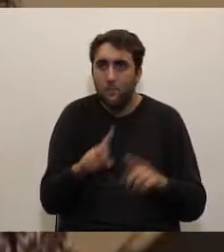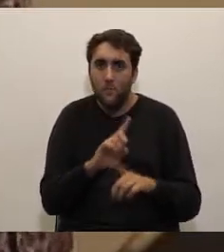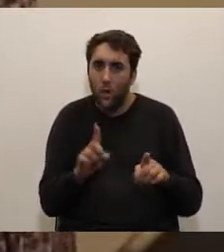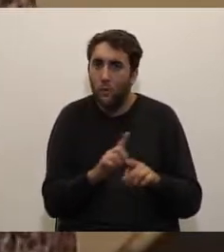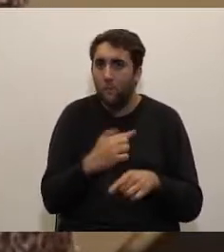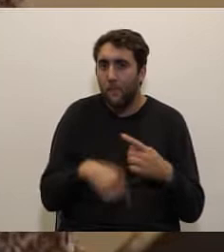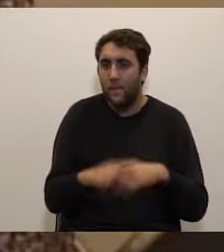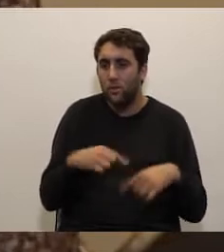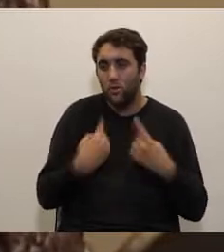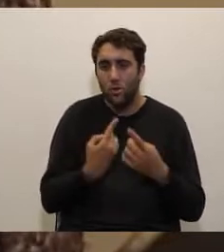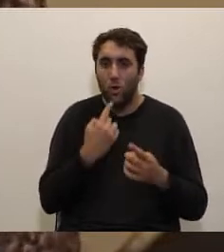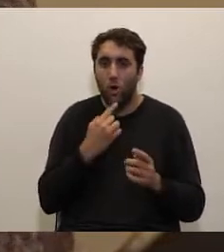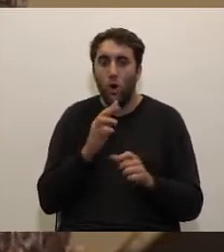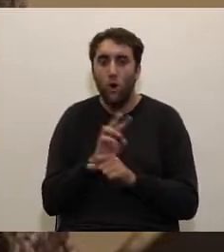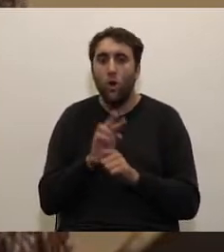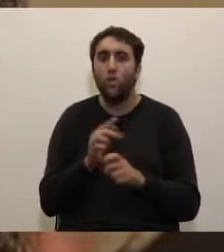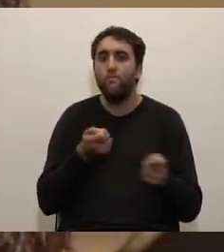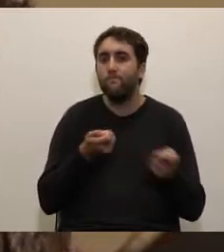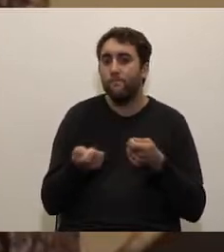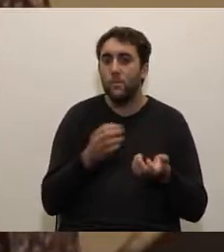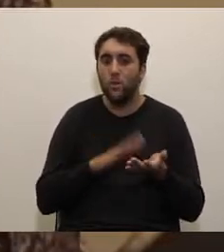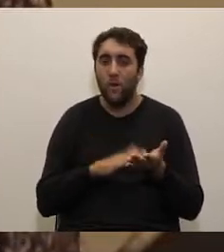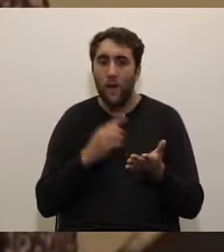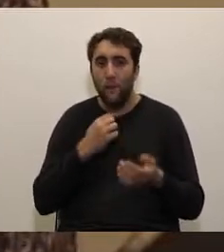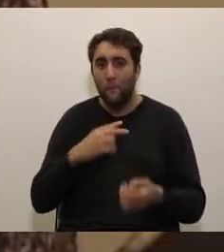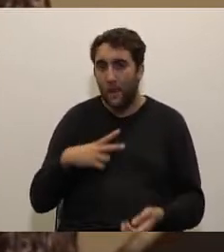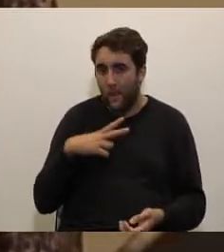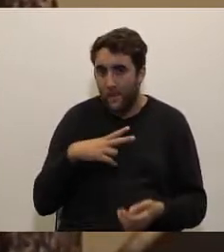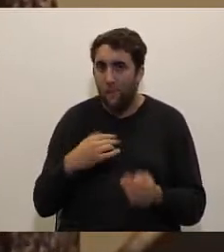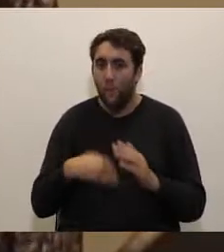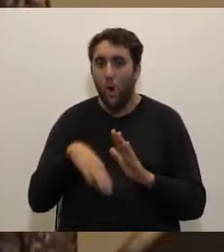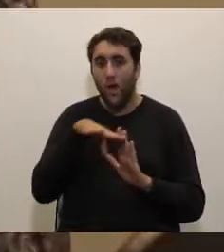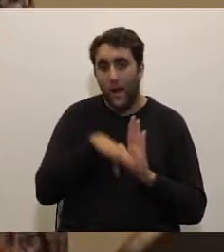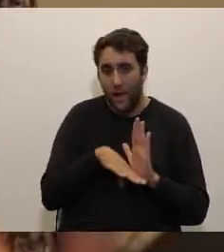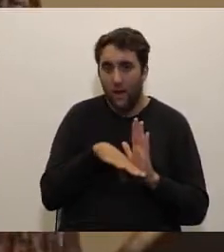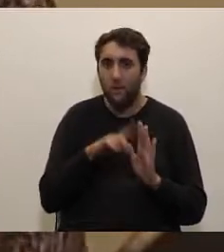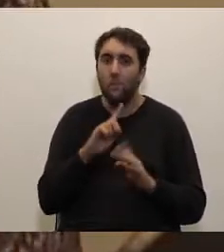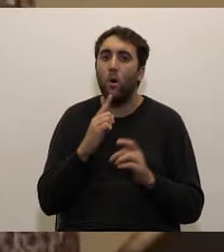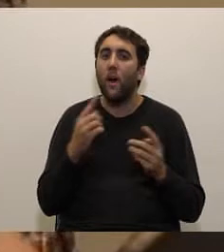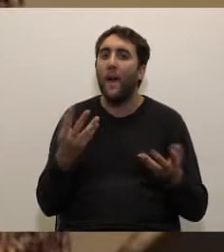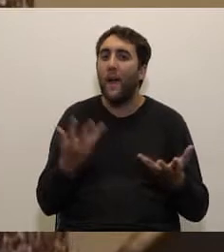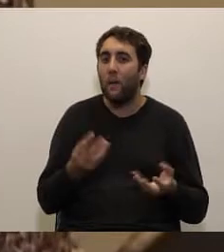la privacidad de las personas que participan, con nuestras propias reglas en cuanto a qué contenido